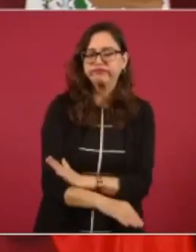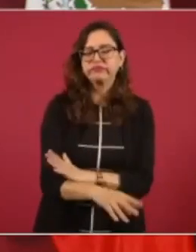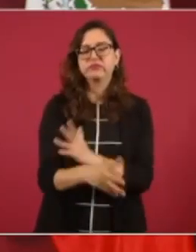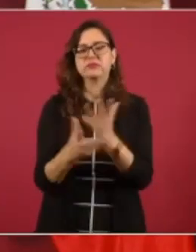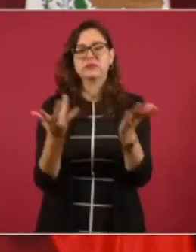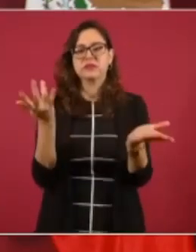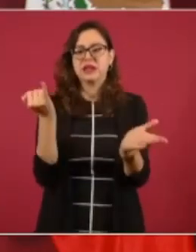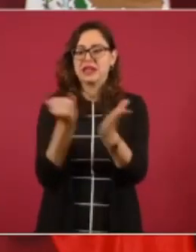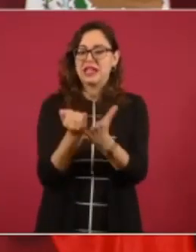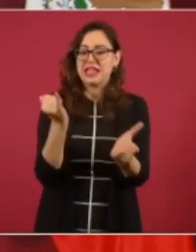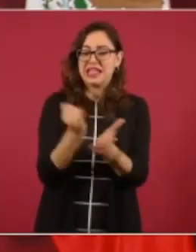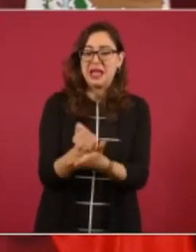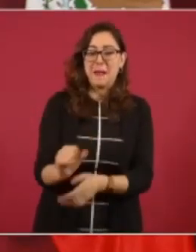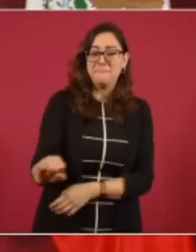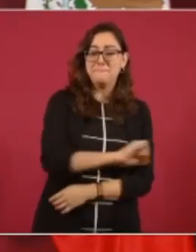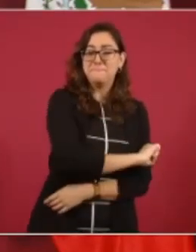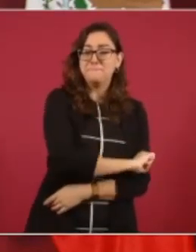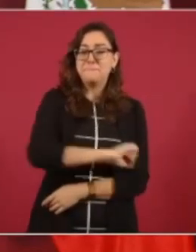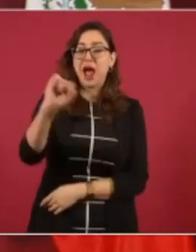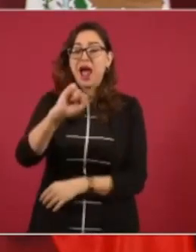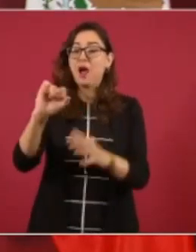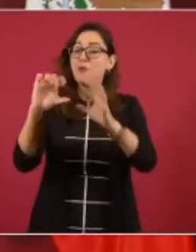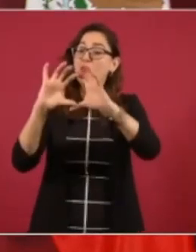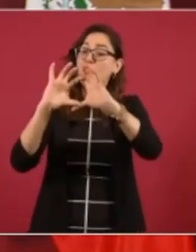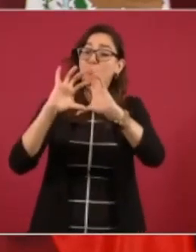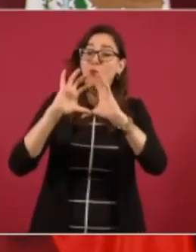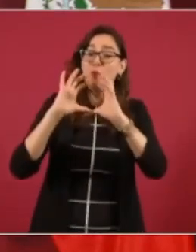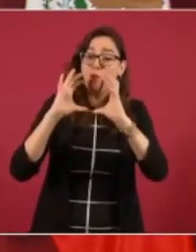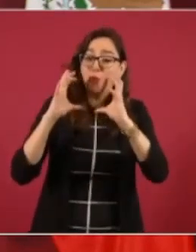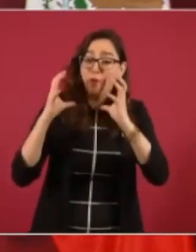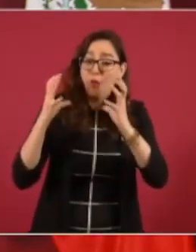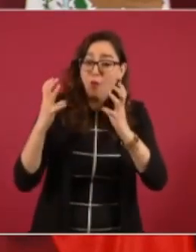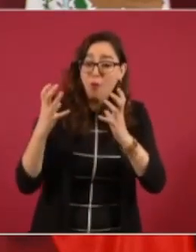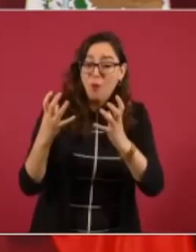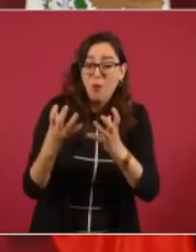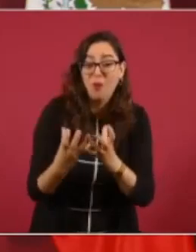mundial que afecta